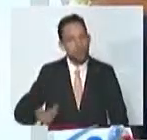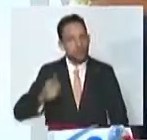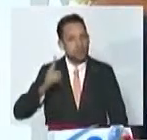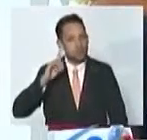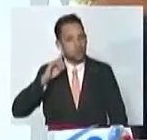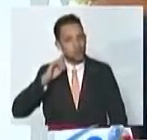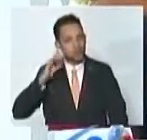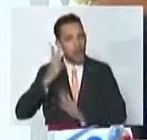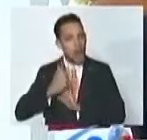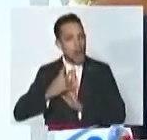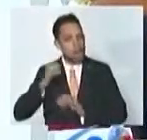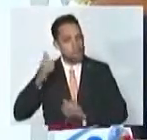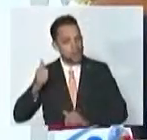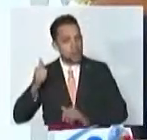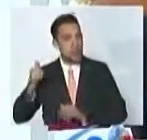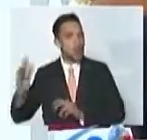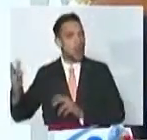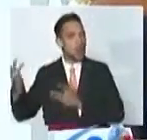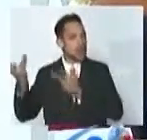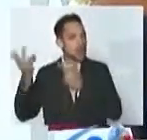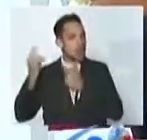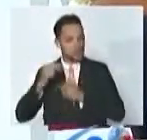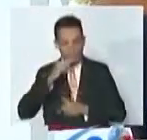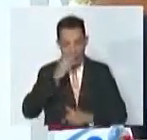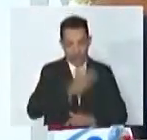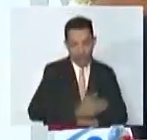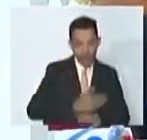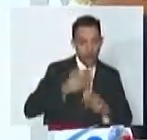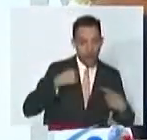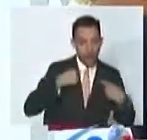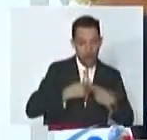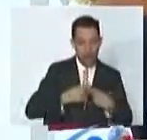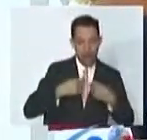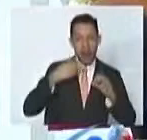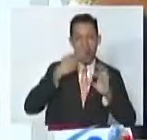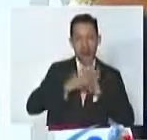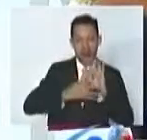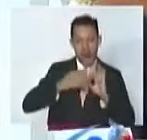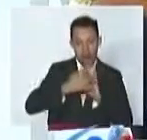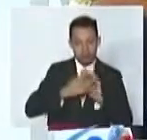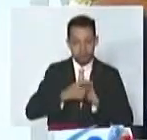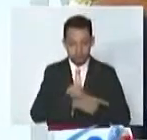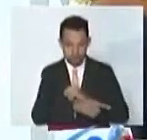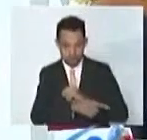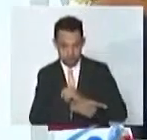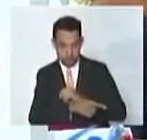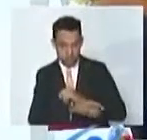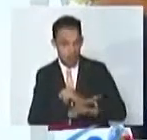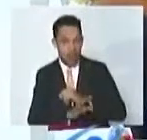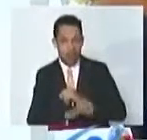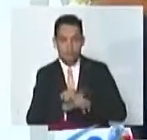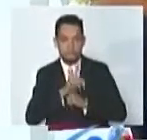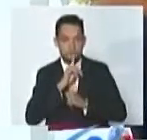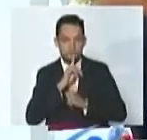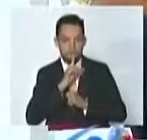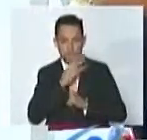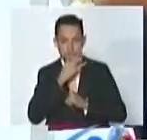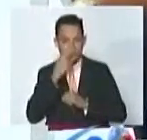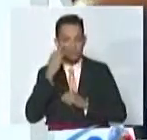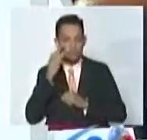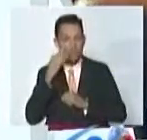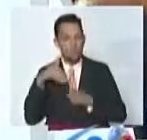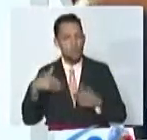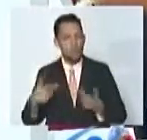auditivo? Porque es que el niño no habla prácticamente hasta el año. Y uno dice, ¿y cómo da cuenta? Y usted que